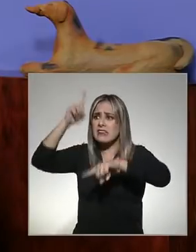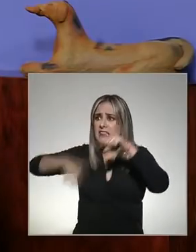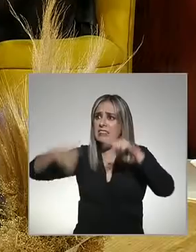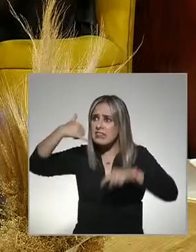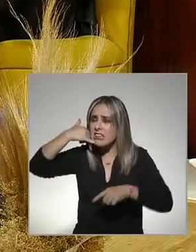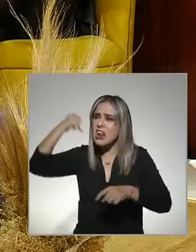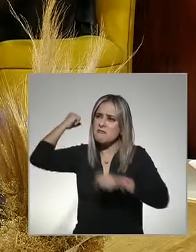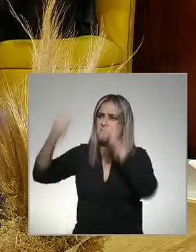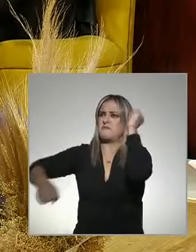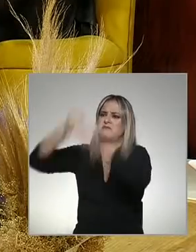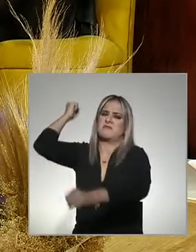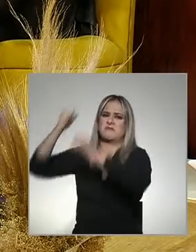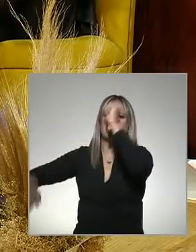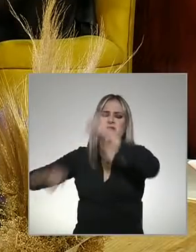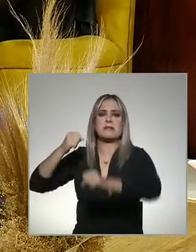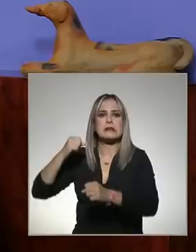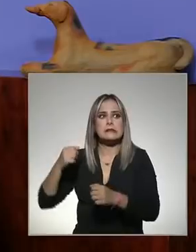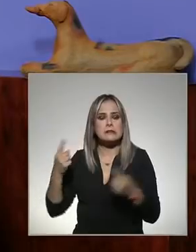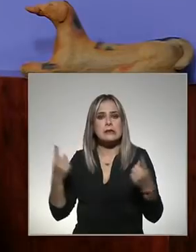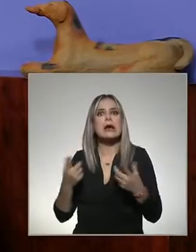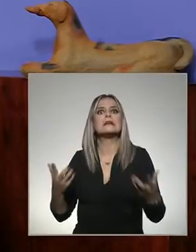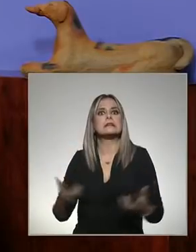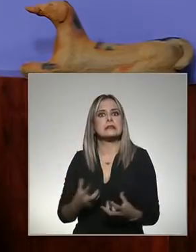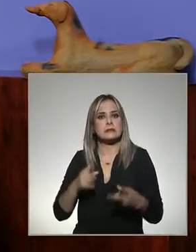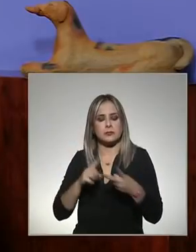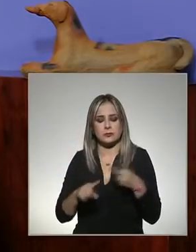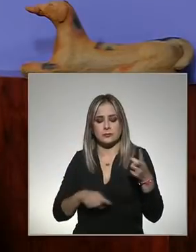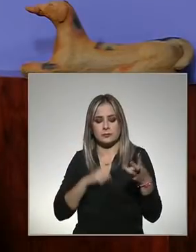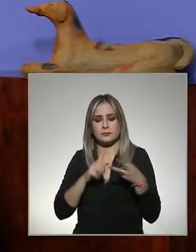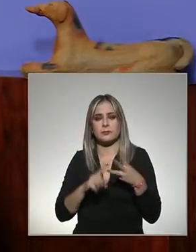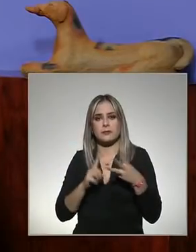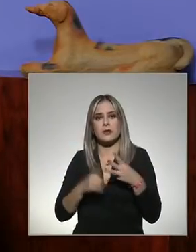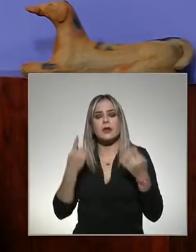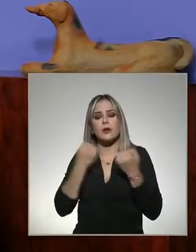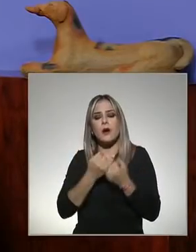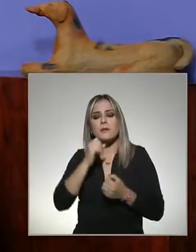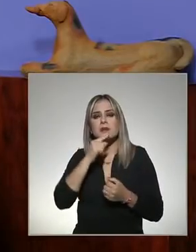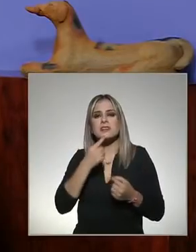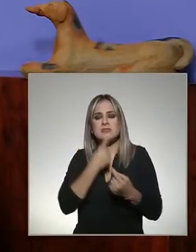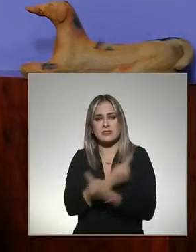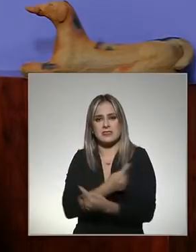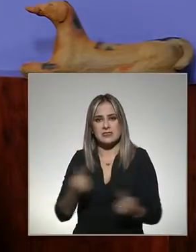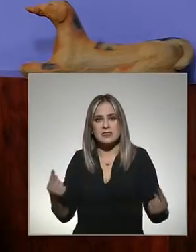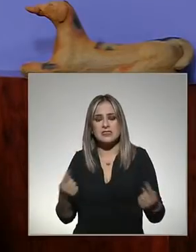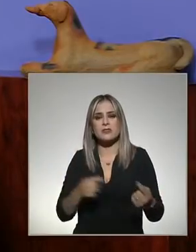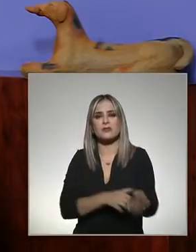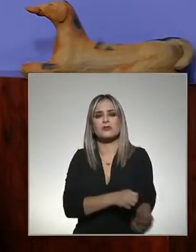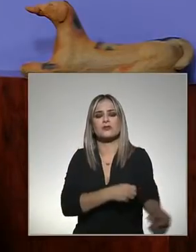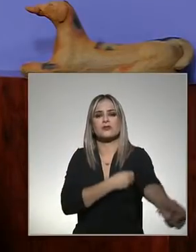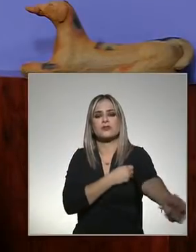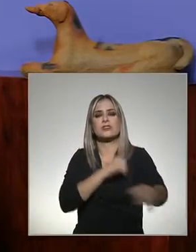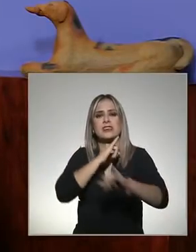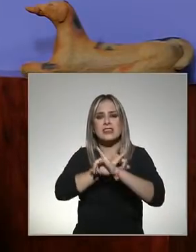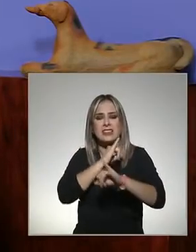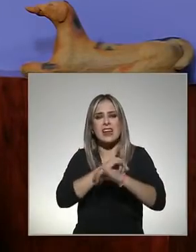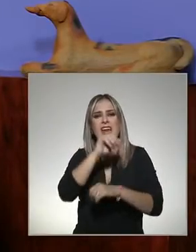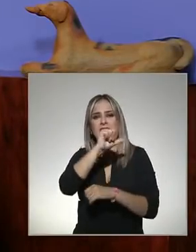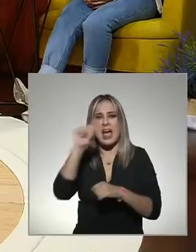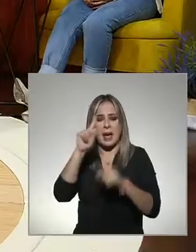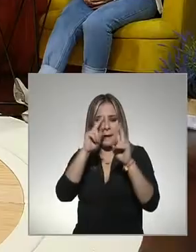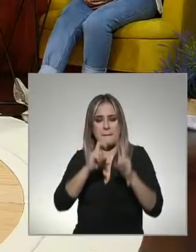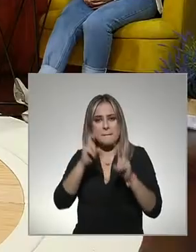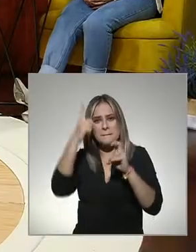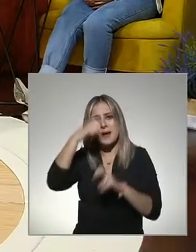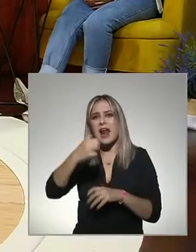el teléfono celular? Y finalmente, hubo muchas cuestiones sobre que los niños ocupan el internet, las aplicaciones para